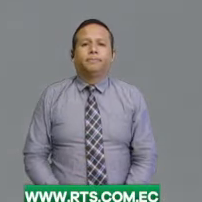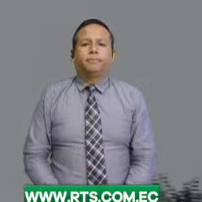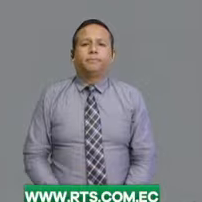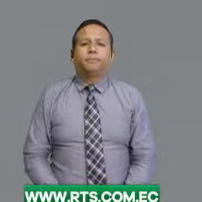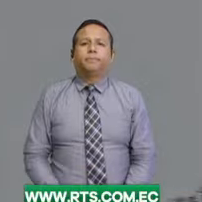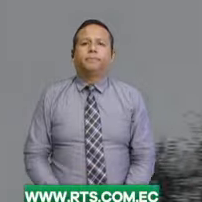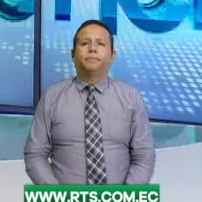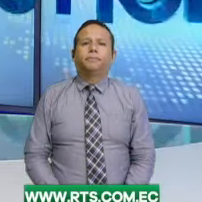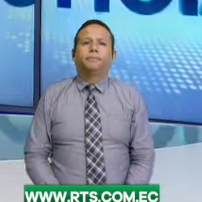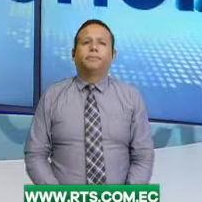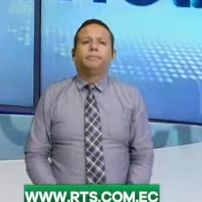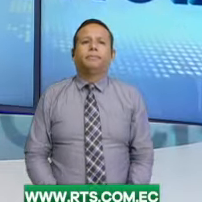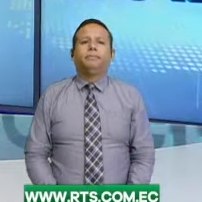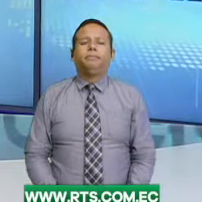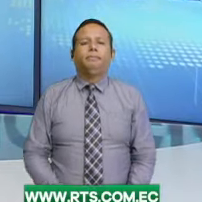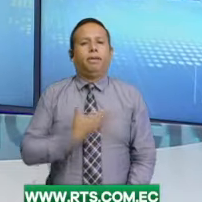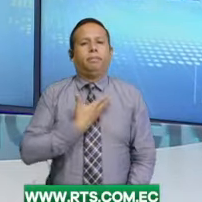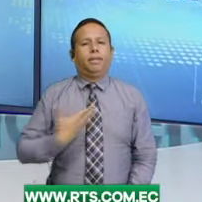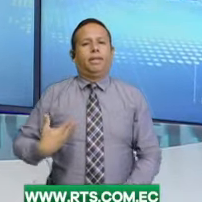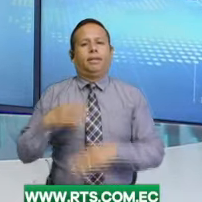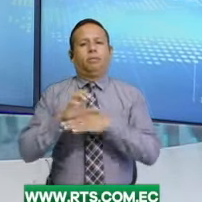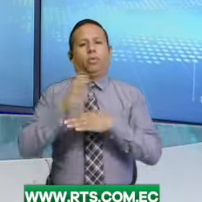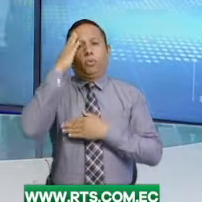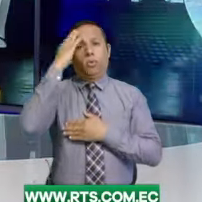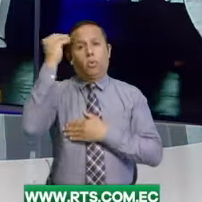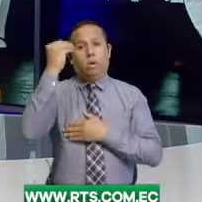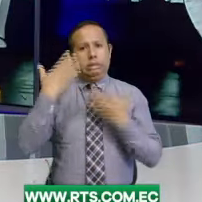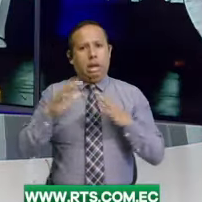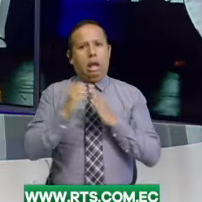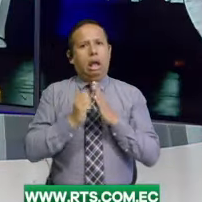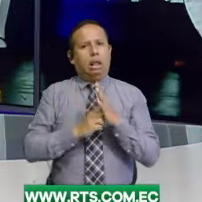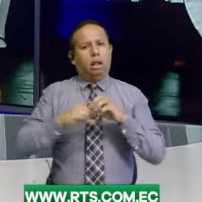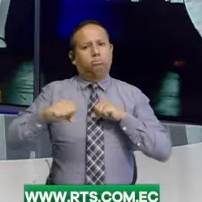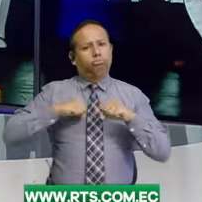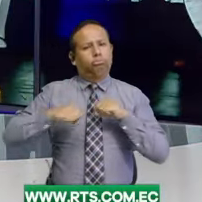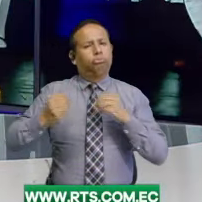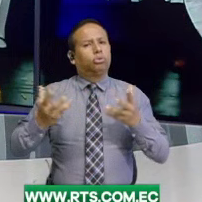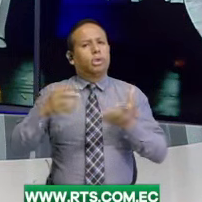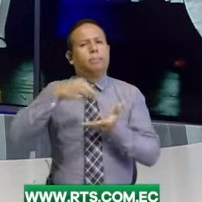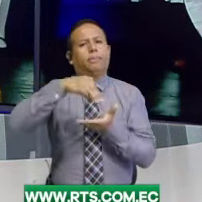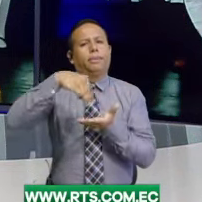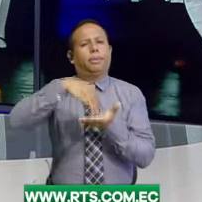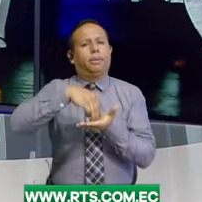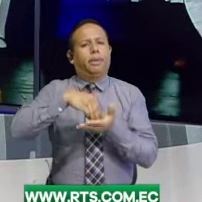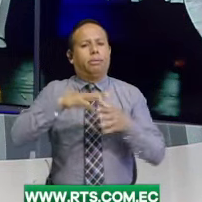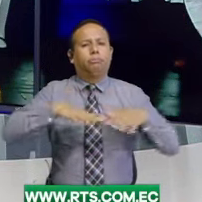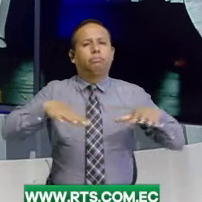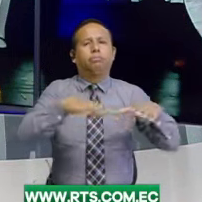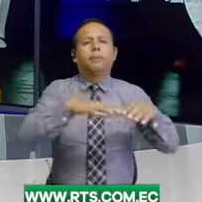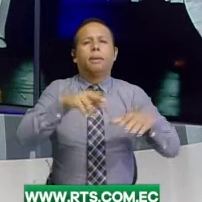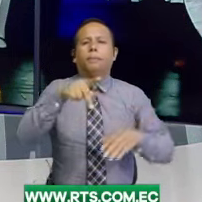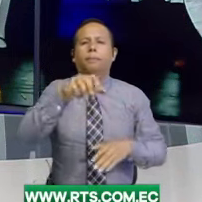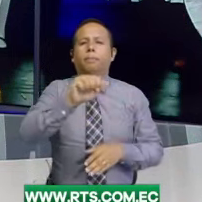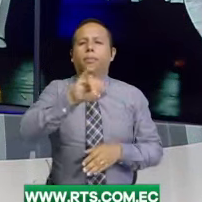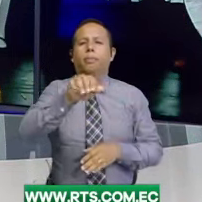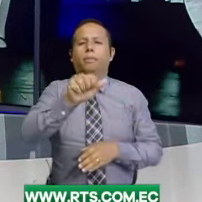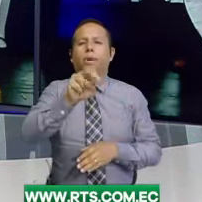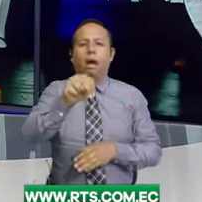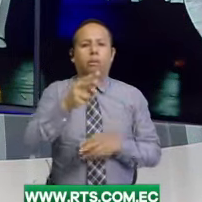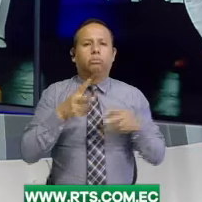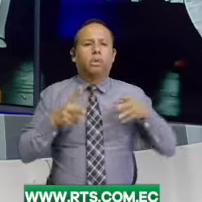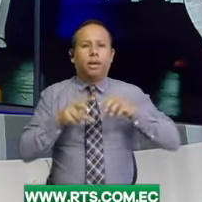Delgado. El presidente Daniel Noboa cumplió agenda este lunes en Manabí. En Paján inauguró una unidad